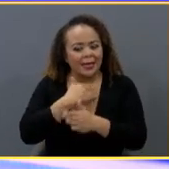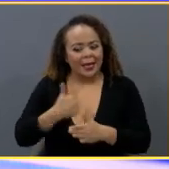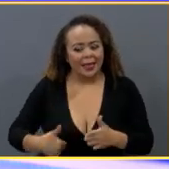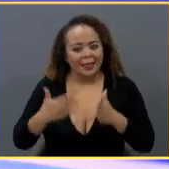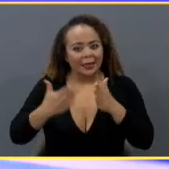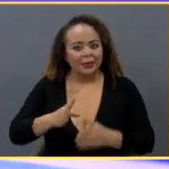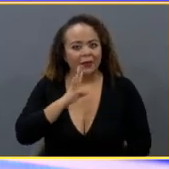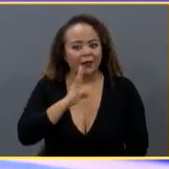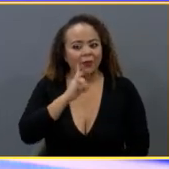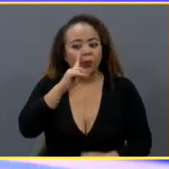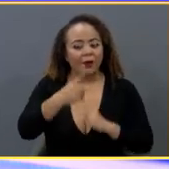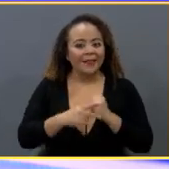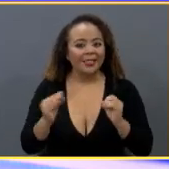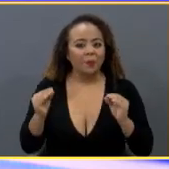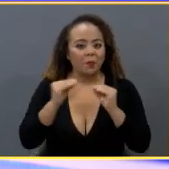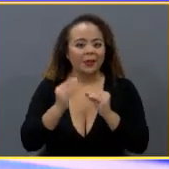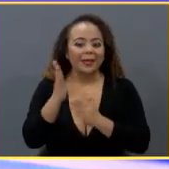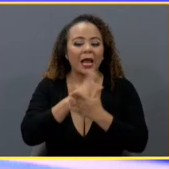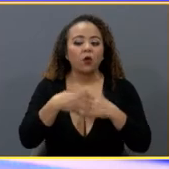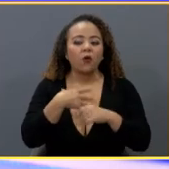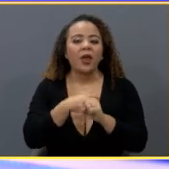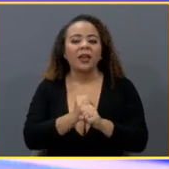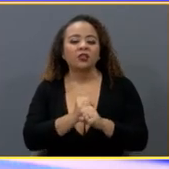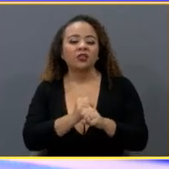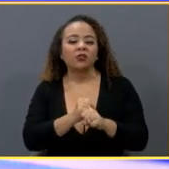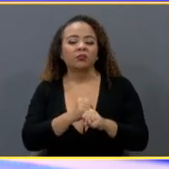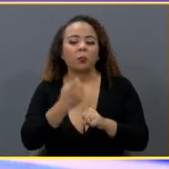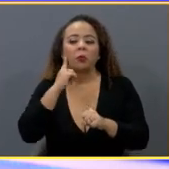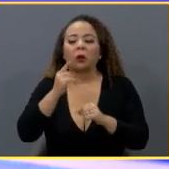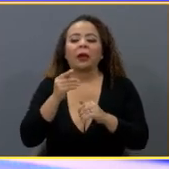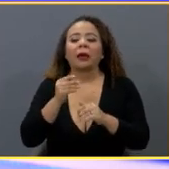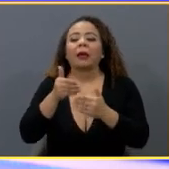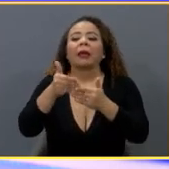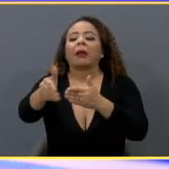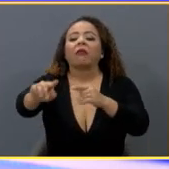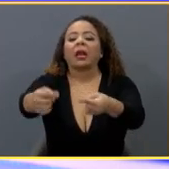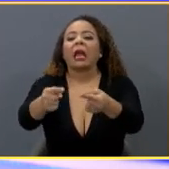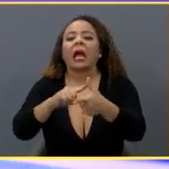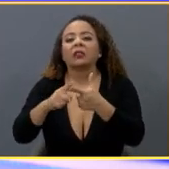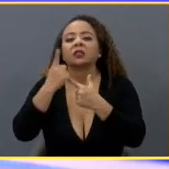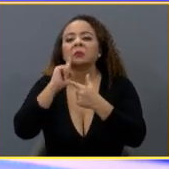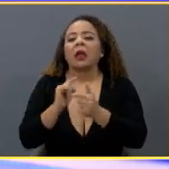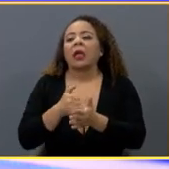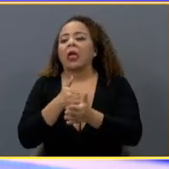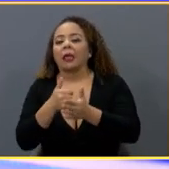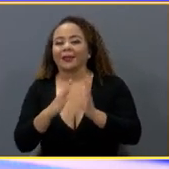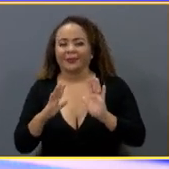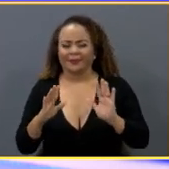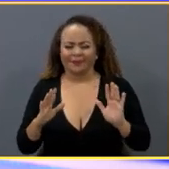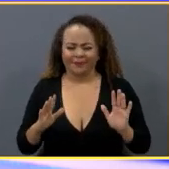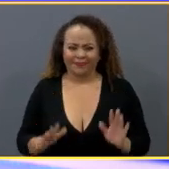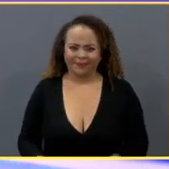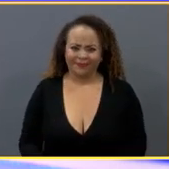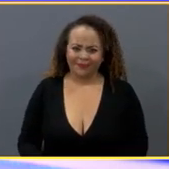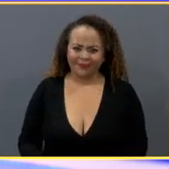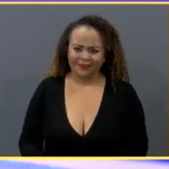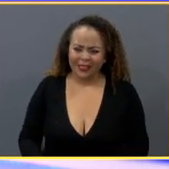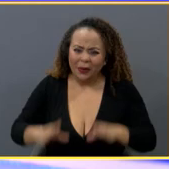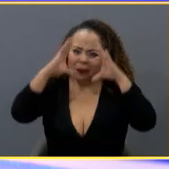hablaban de que una vez más era algo hecho a propósito porque venía la final y entonces para desestabilizar. Señores, el comunicado es de